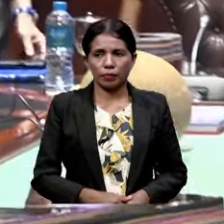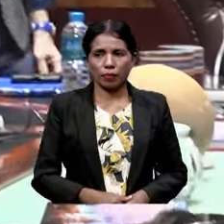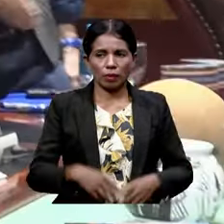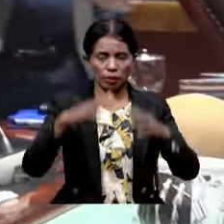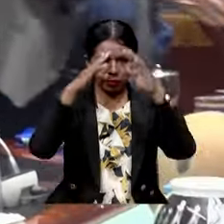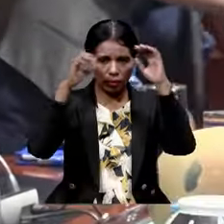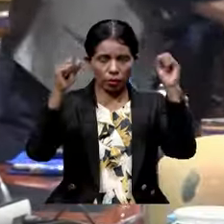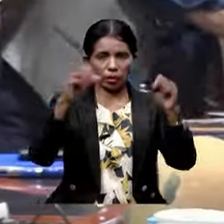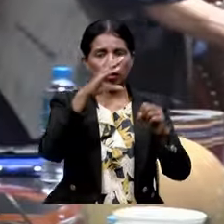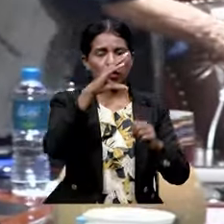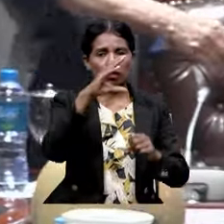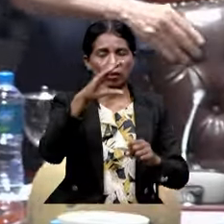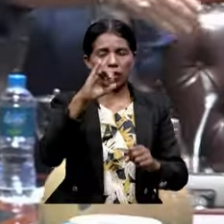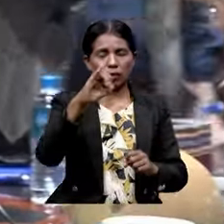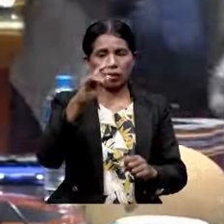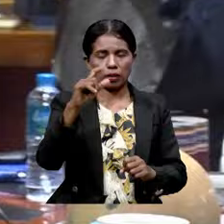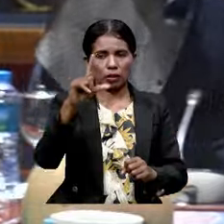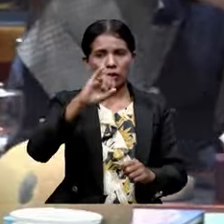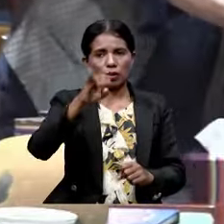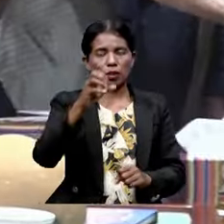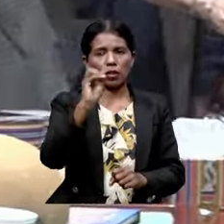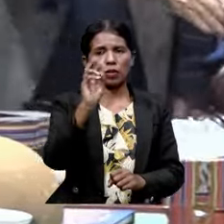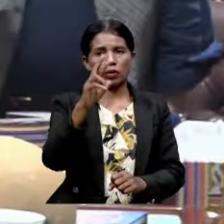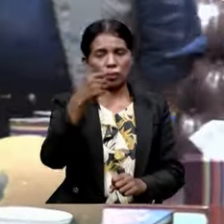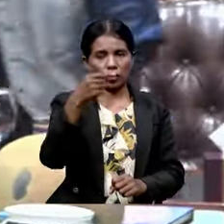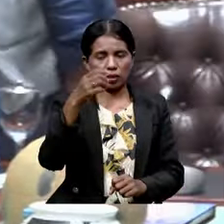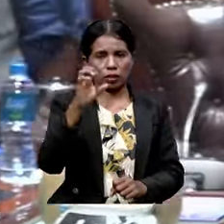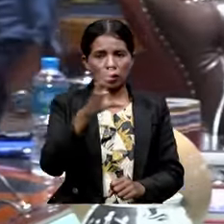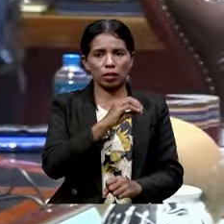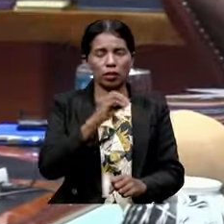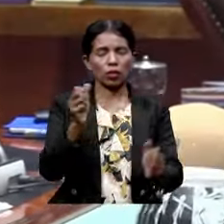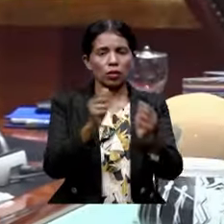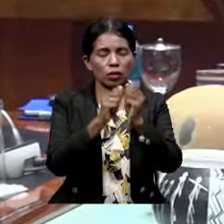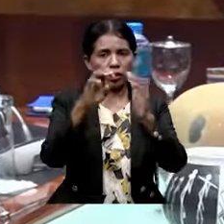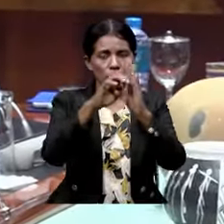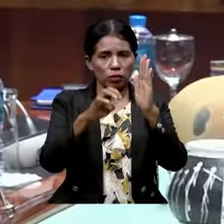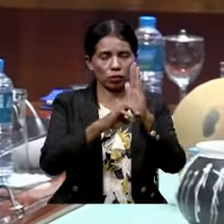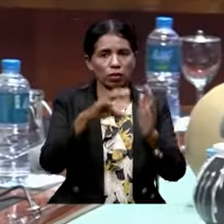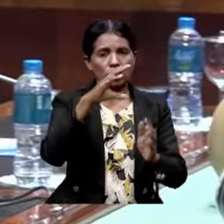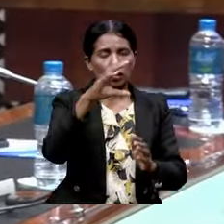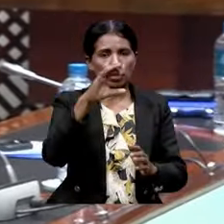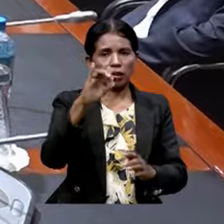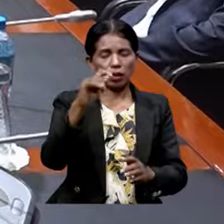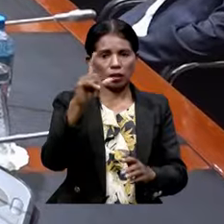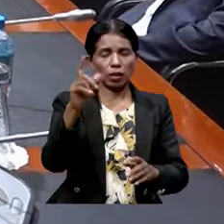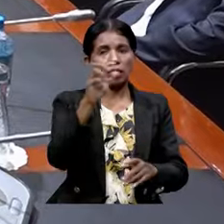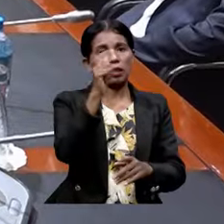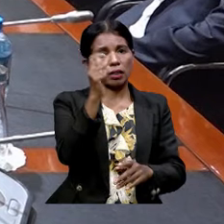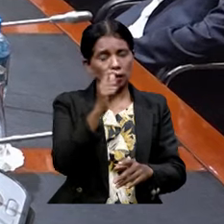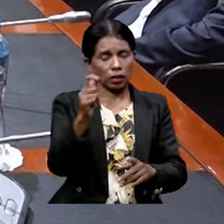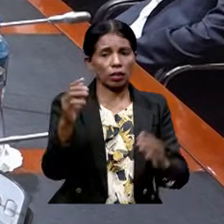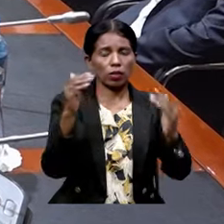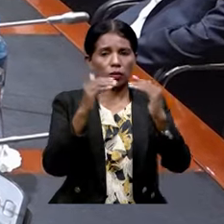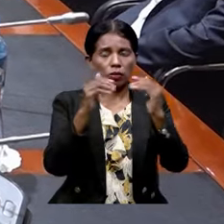Presidente de Cámara Comercio e Industria Timor-Leste, Jorge Manuel de Araújo Serrano, con estructuras SITL y a tercera, ¿no? A la encuentro regular